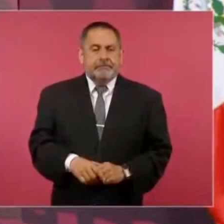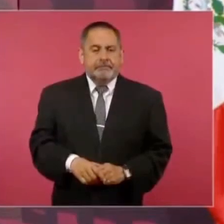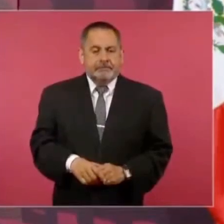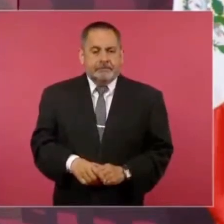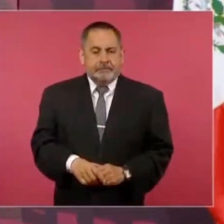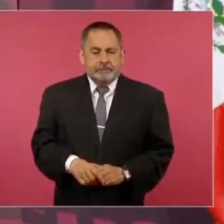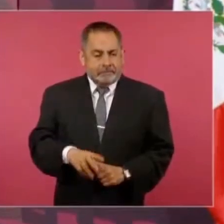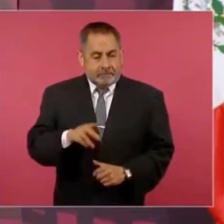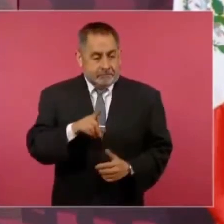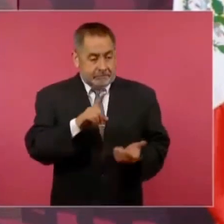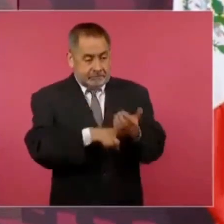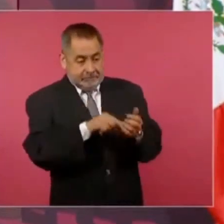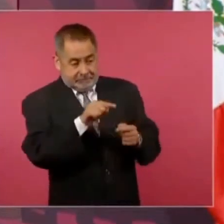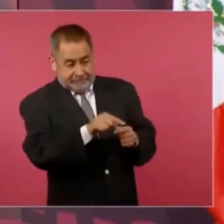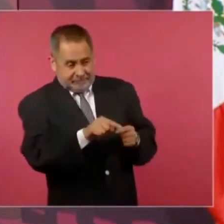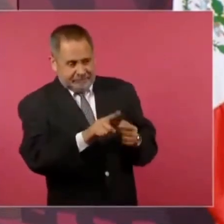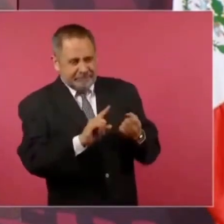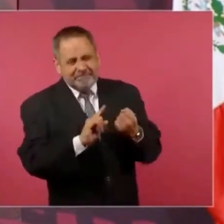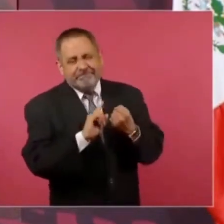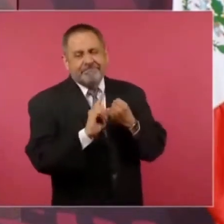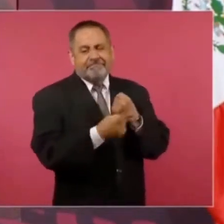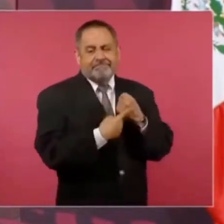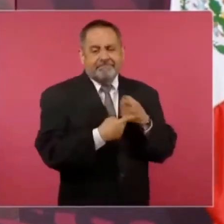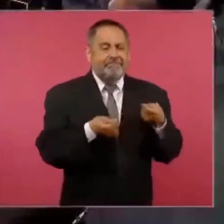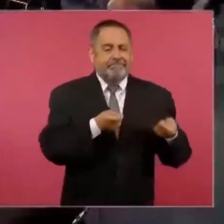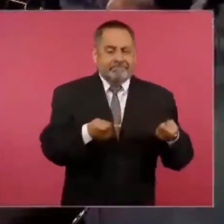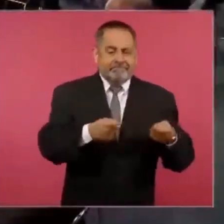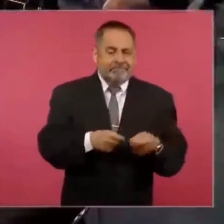no son ellos. Ellos